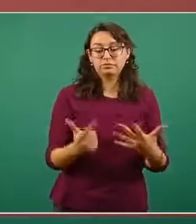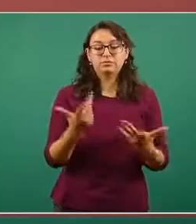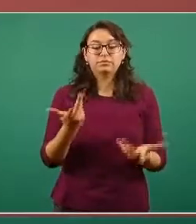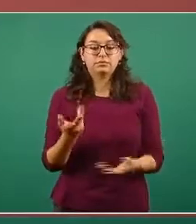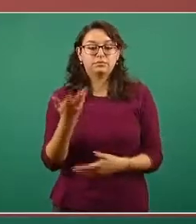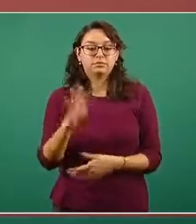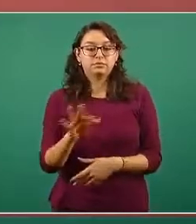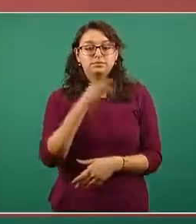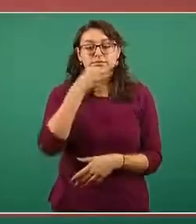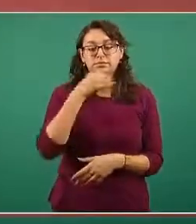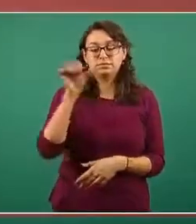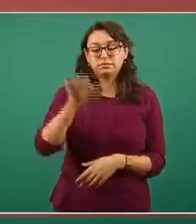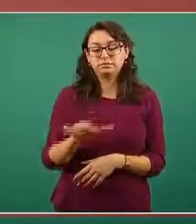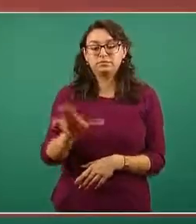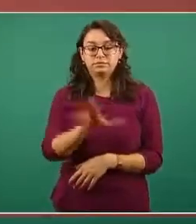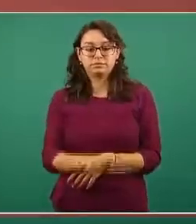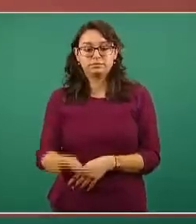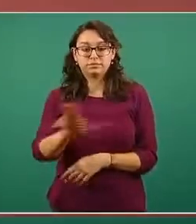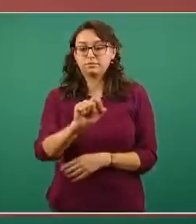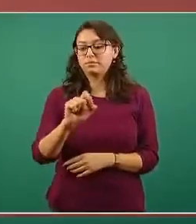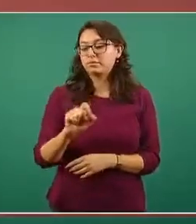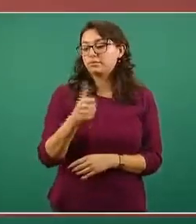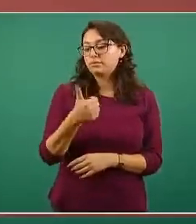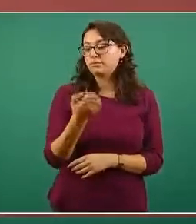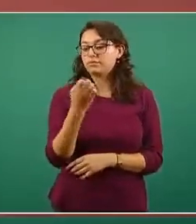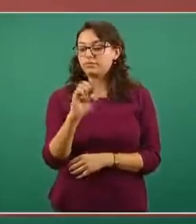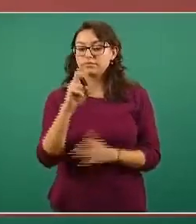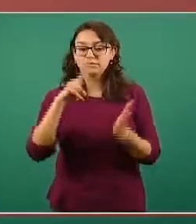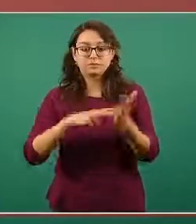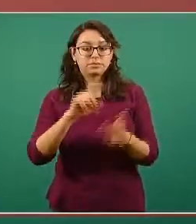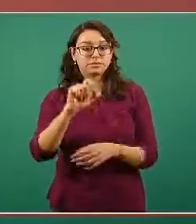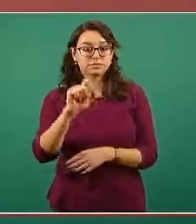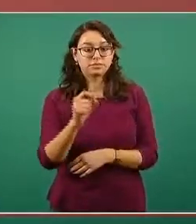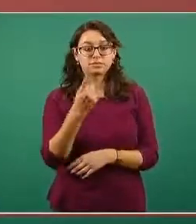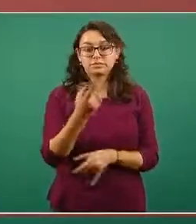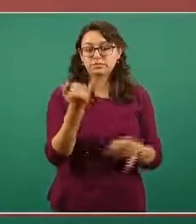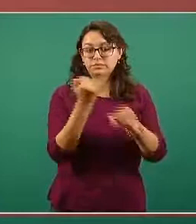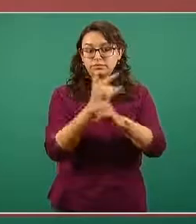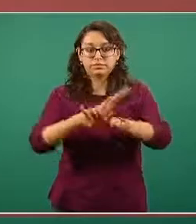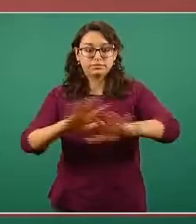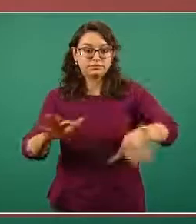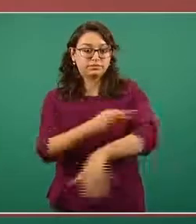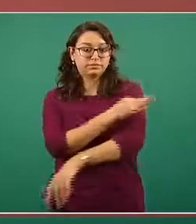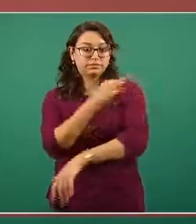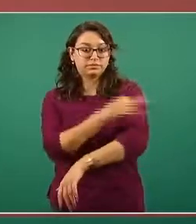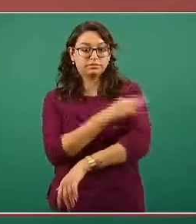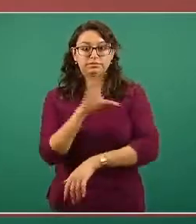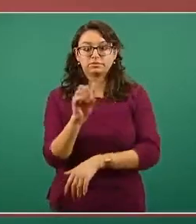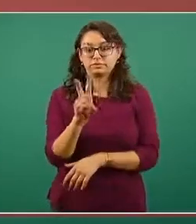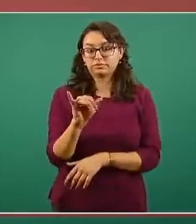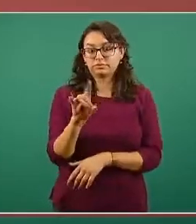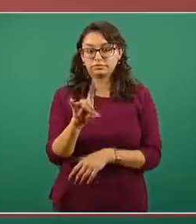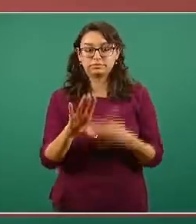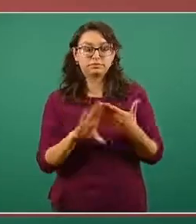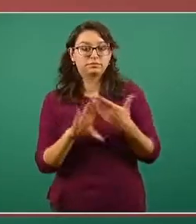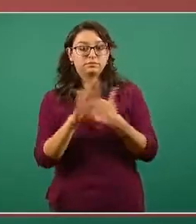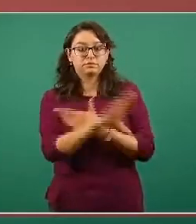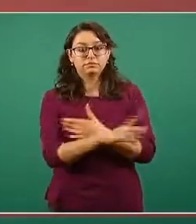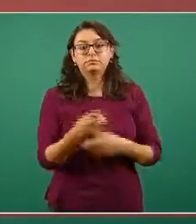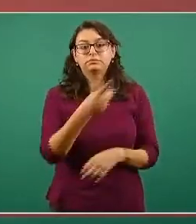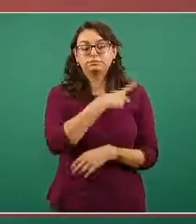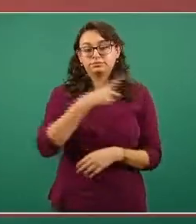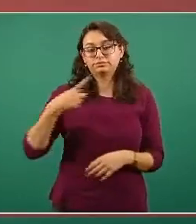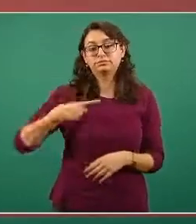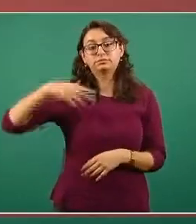enero de 2021, continuamos ahora con el informe de la vacunación contra COVID, recordando en primer